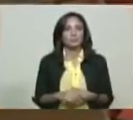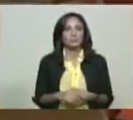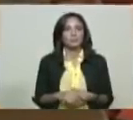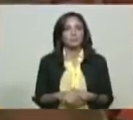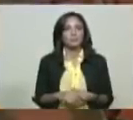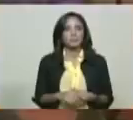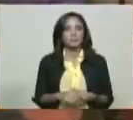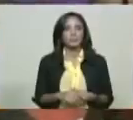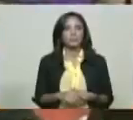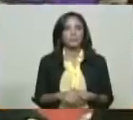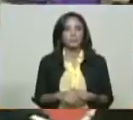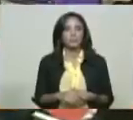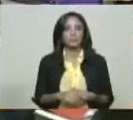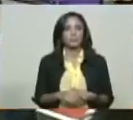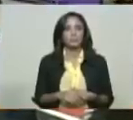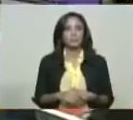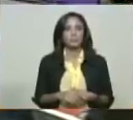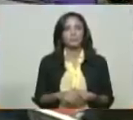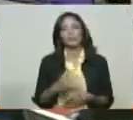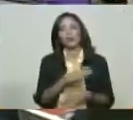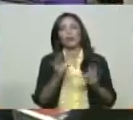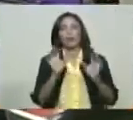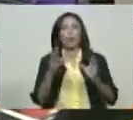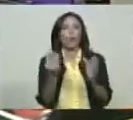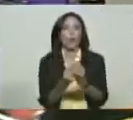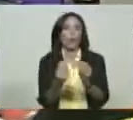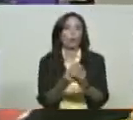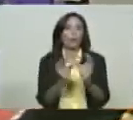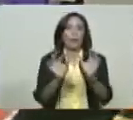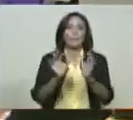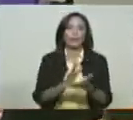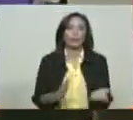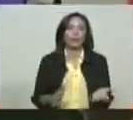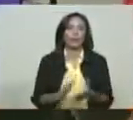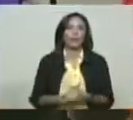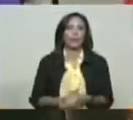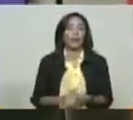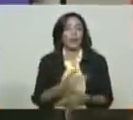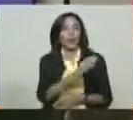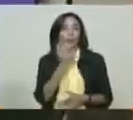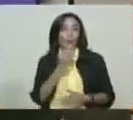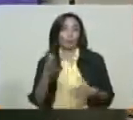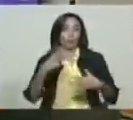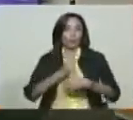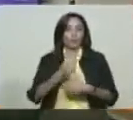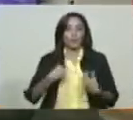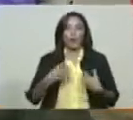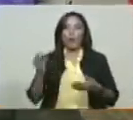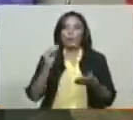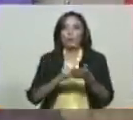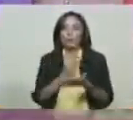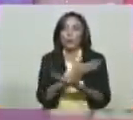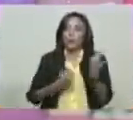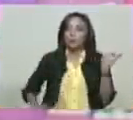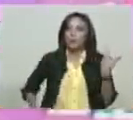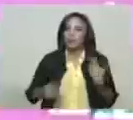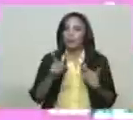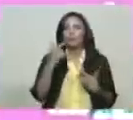de la broma. Les dije, si ustedes llegaran a confiar en mí otra vez para ser presidente del PSUV, les